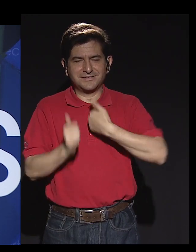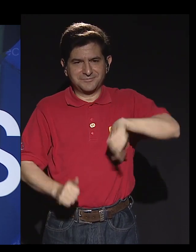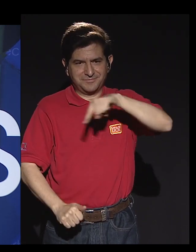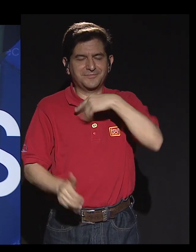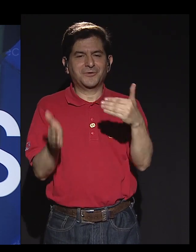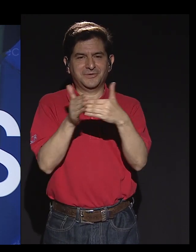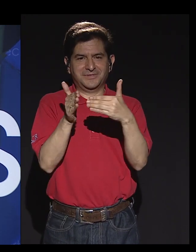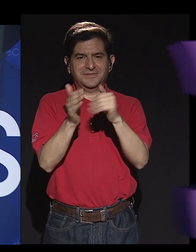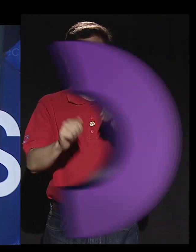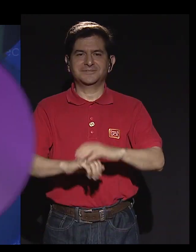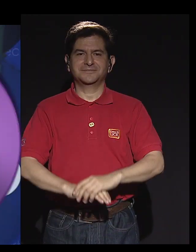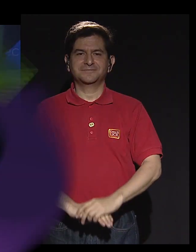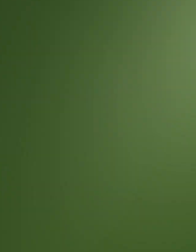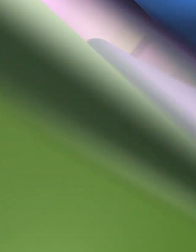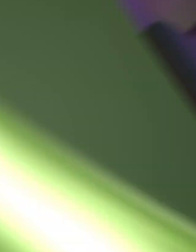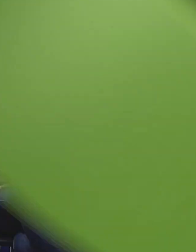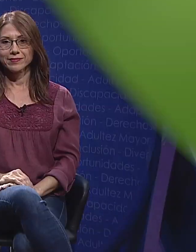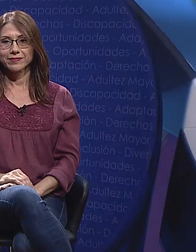más.